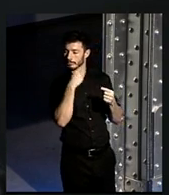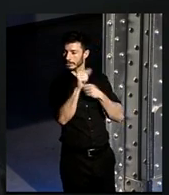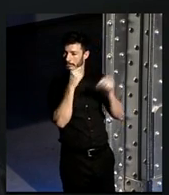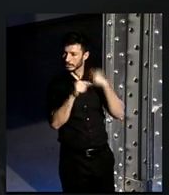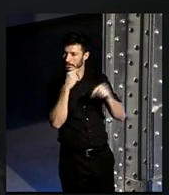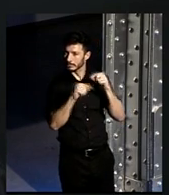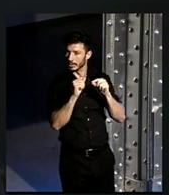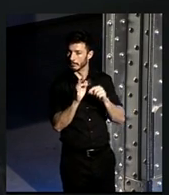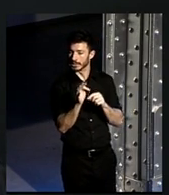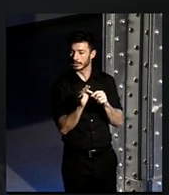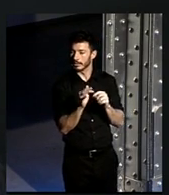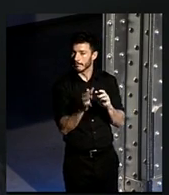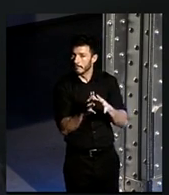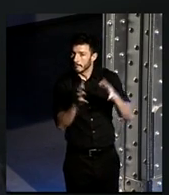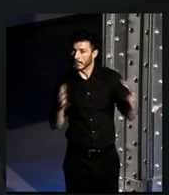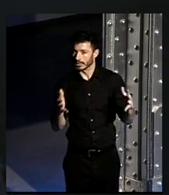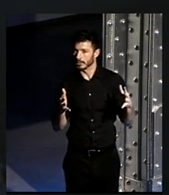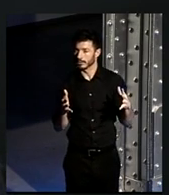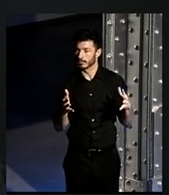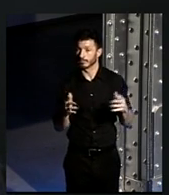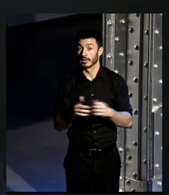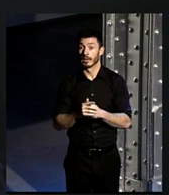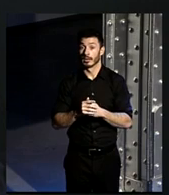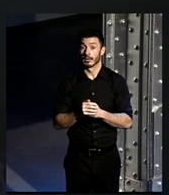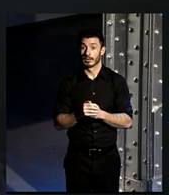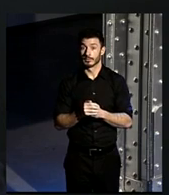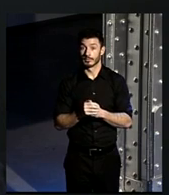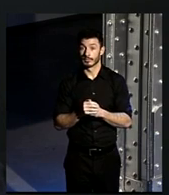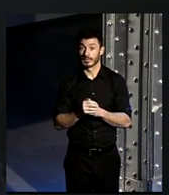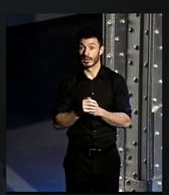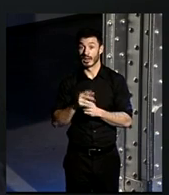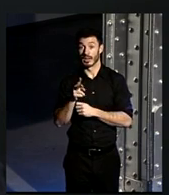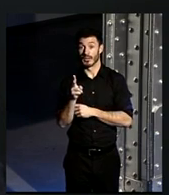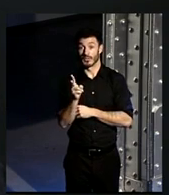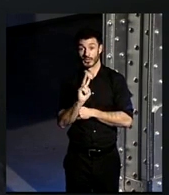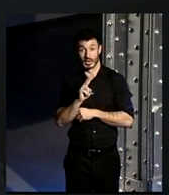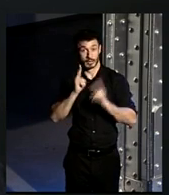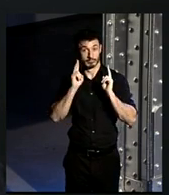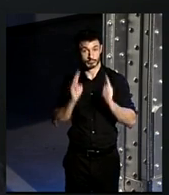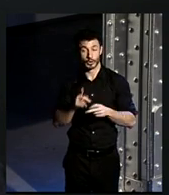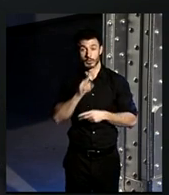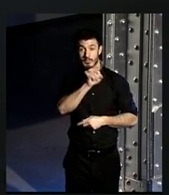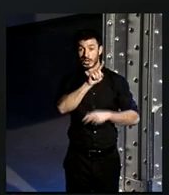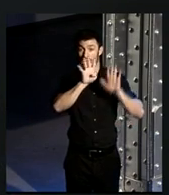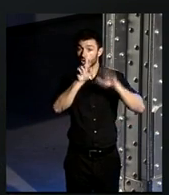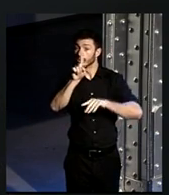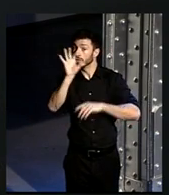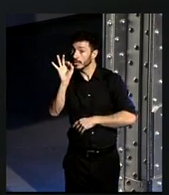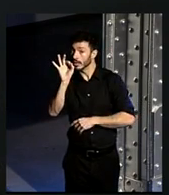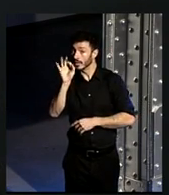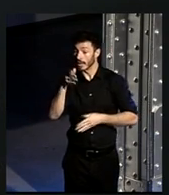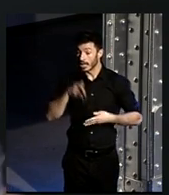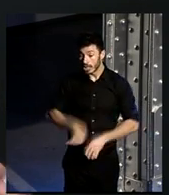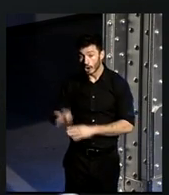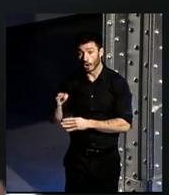hijo. Cuando después de la muerte de Verne en 1910, el hijo Michel